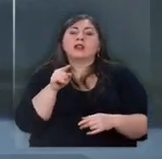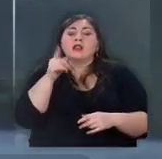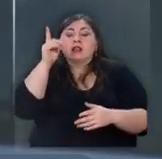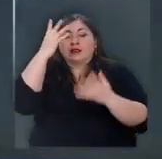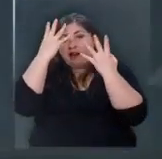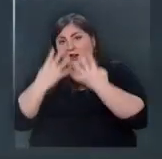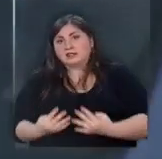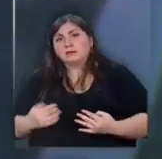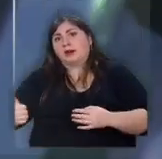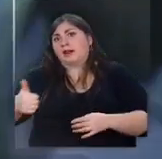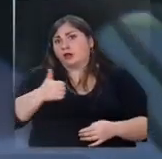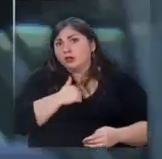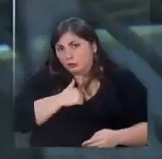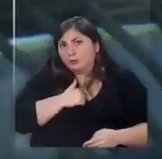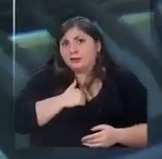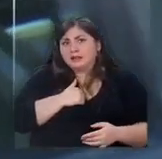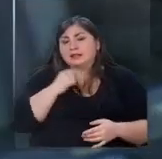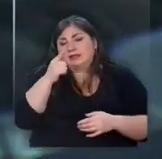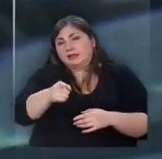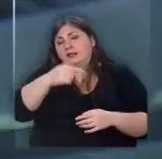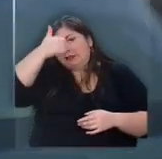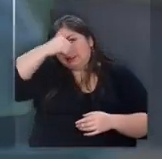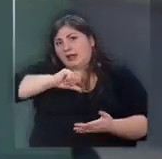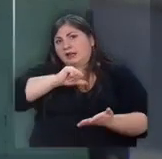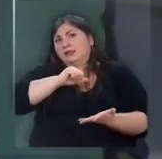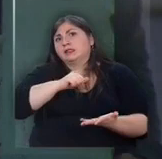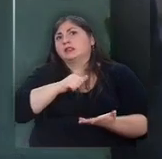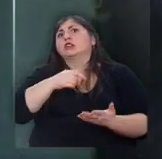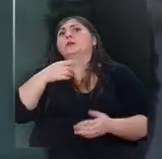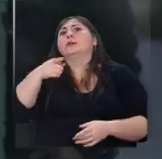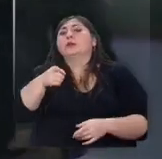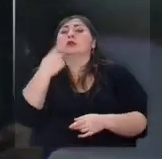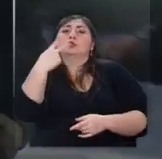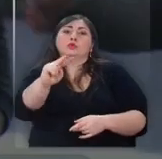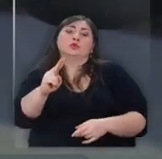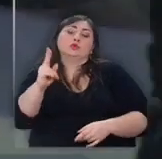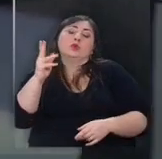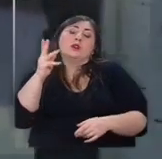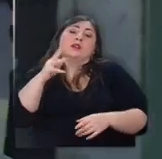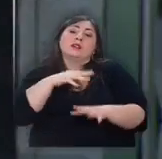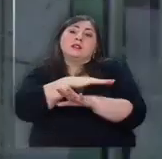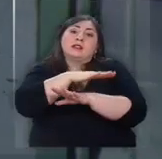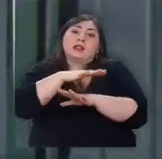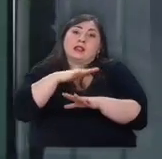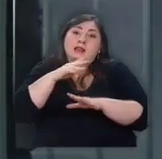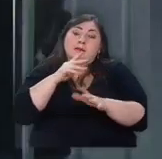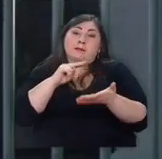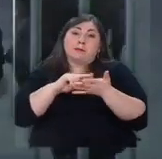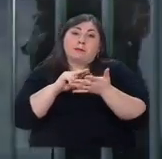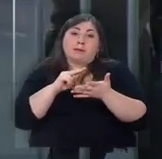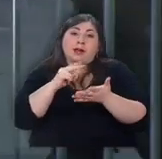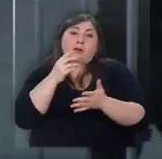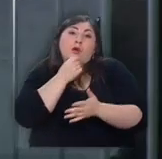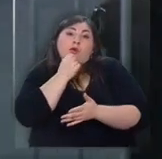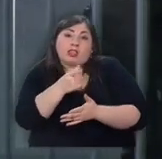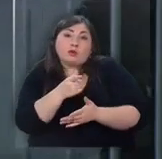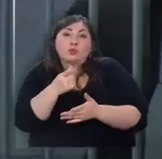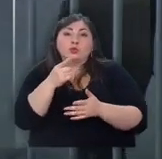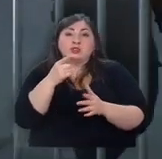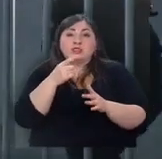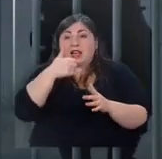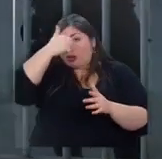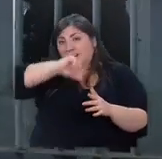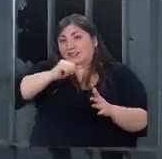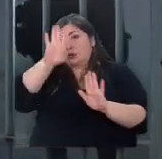las penas que se les han entregado por los delitos menores. Los invito entonces a que revisemos las declaraciones de